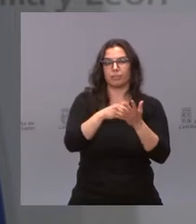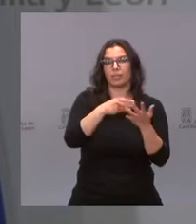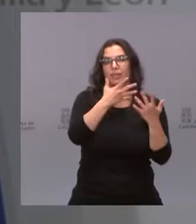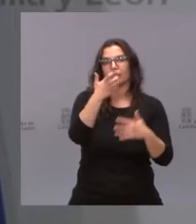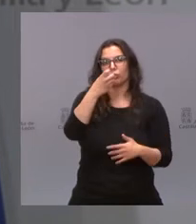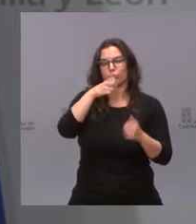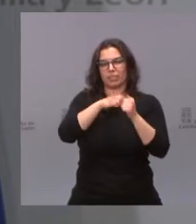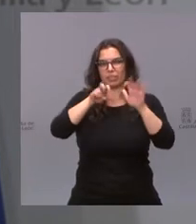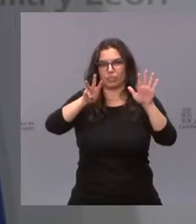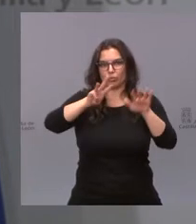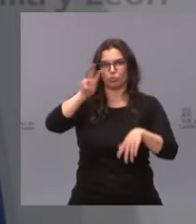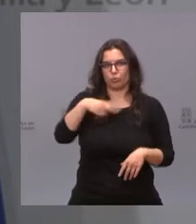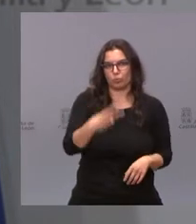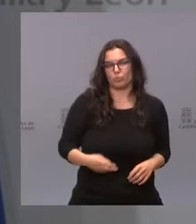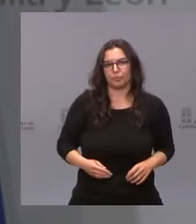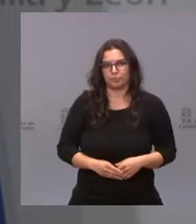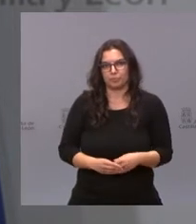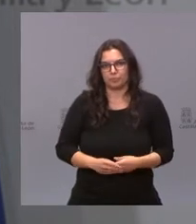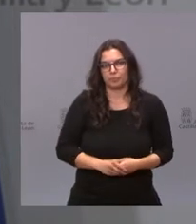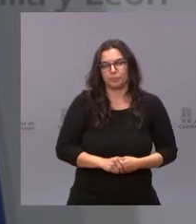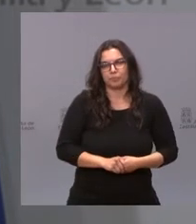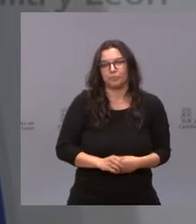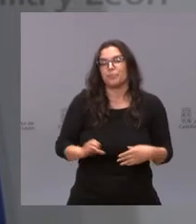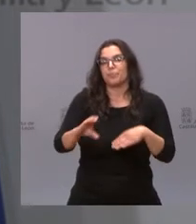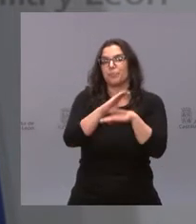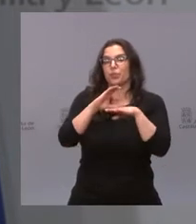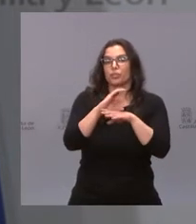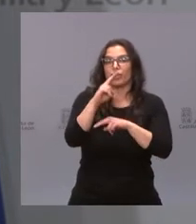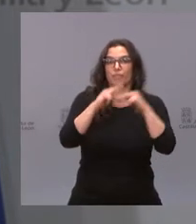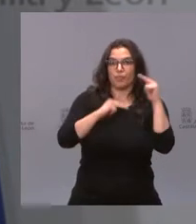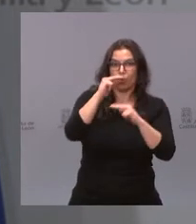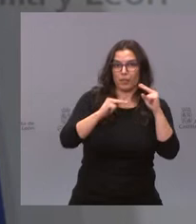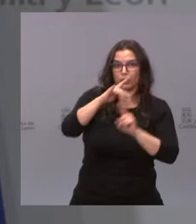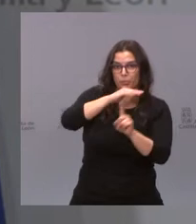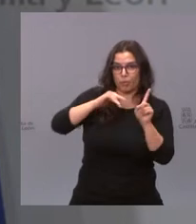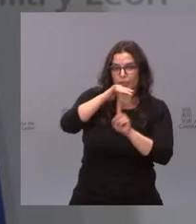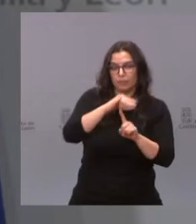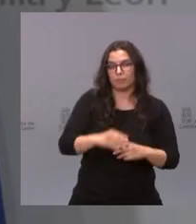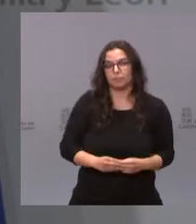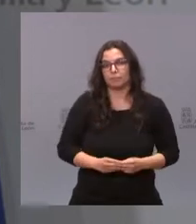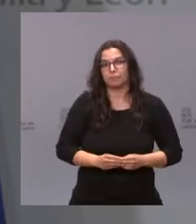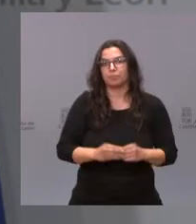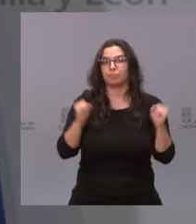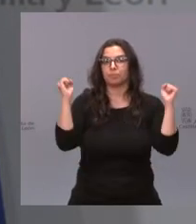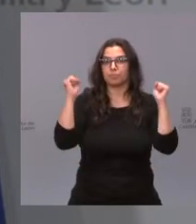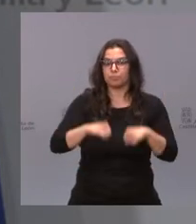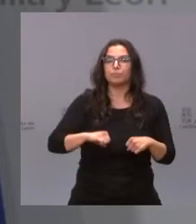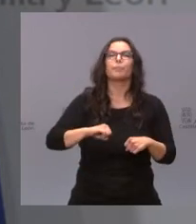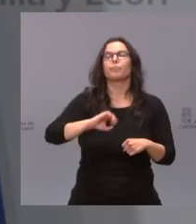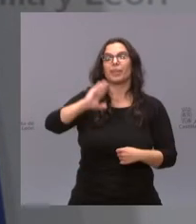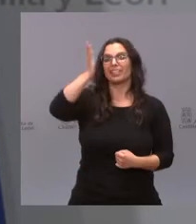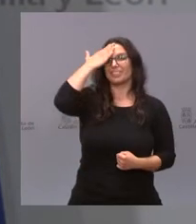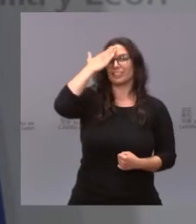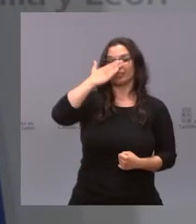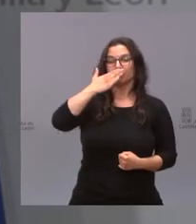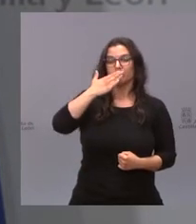853.528 euros. La Consejería de Fomento y Medio Ambiente aprueba el cambio de titularidad